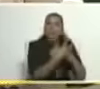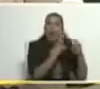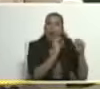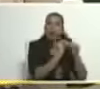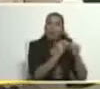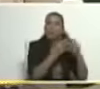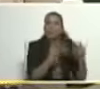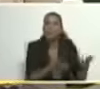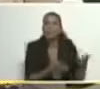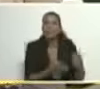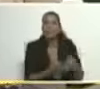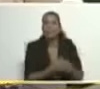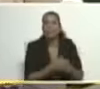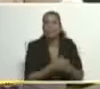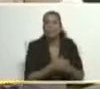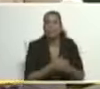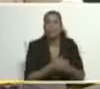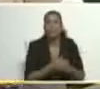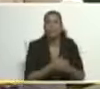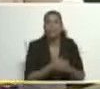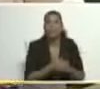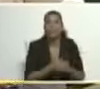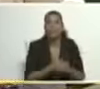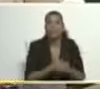relativo the wrongheadedness,